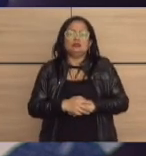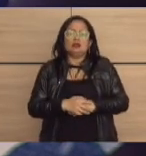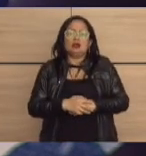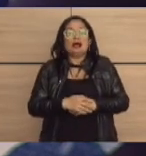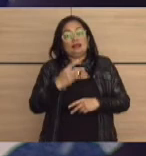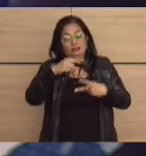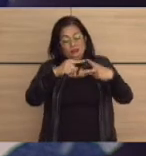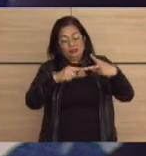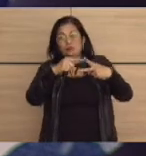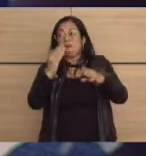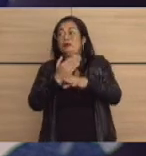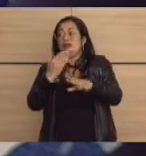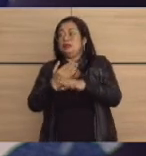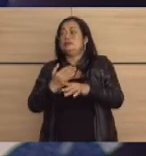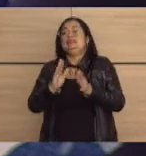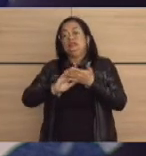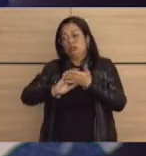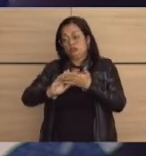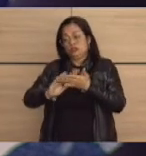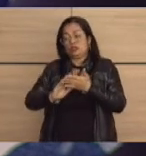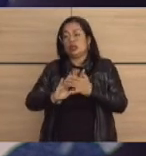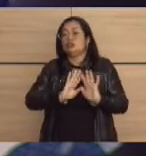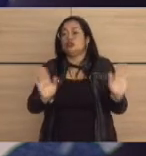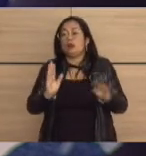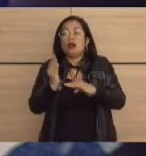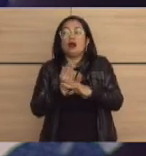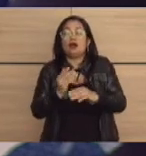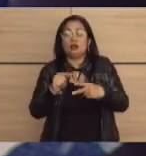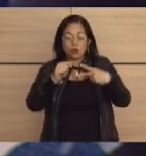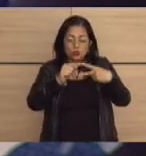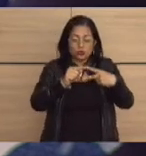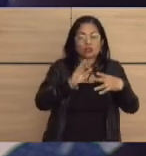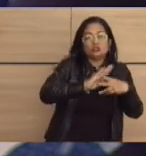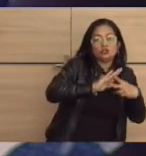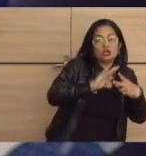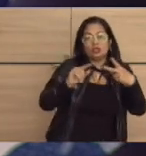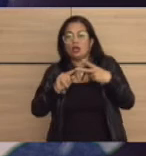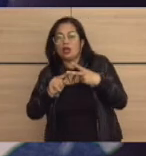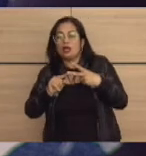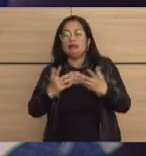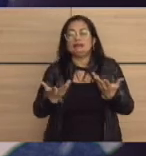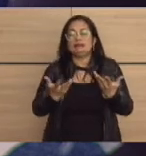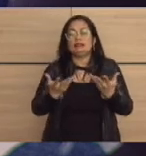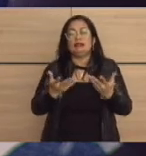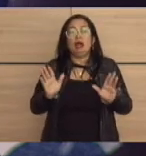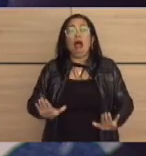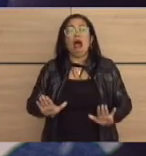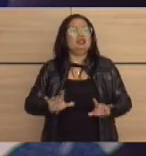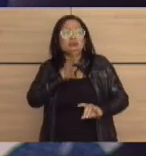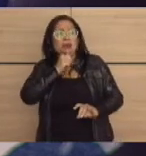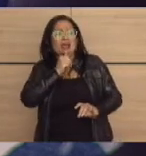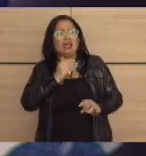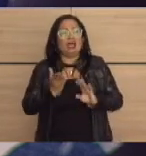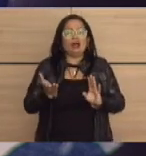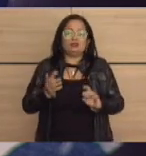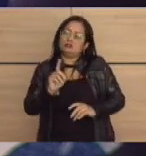Hay dos problemas que resolver y solo se puede resolver el uno o el otro, y encontrar una síntesis es paralizarse. De manera que